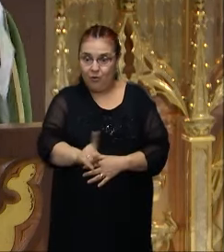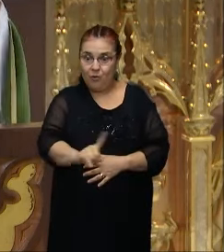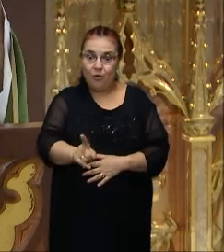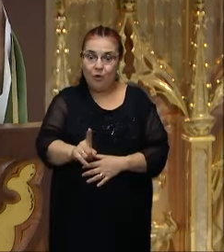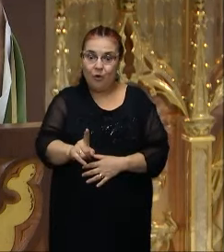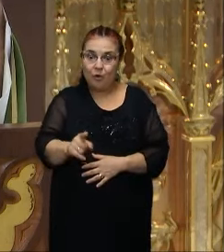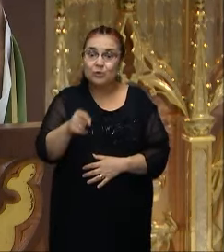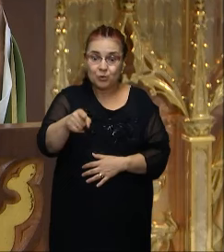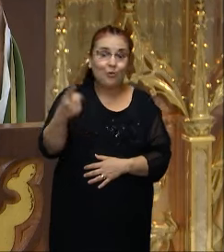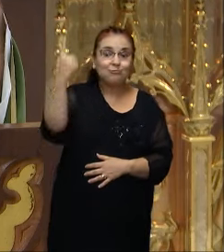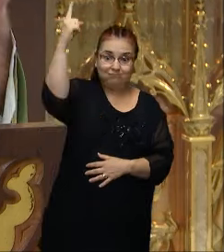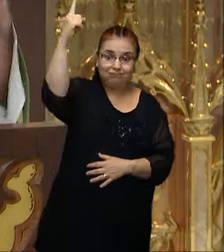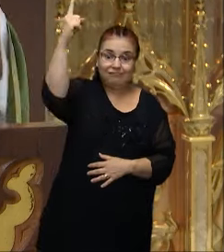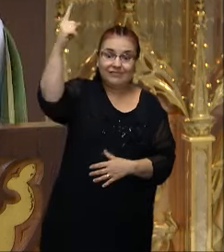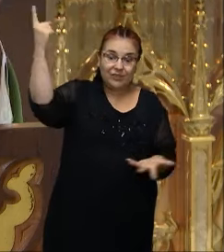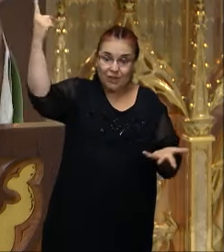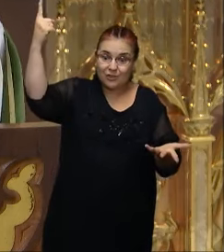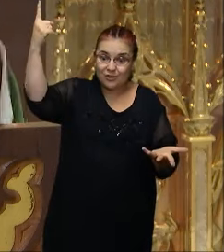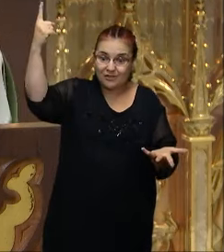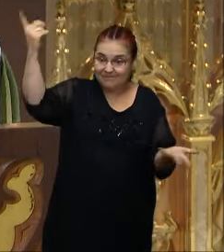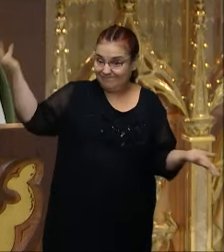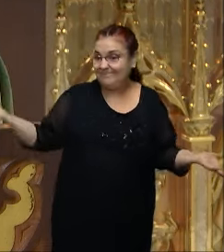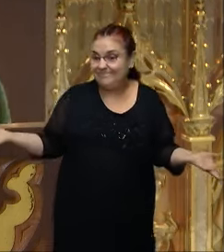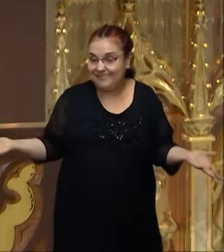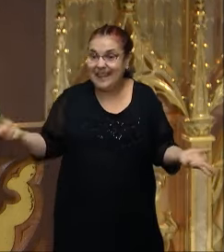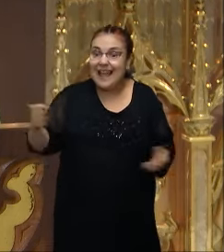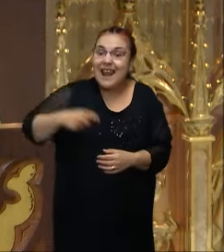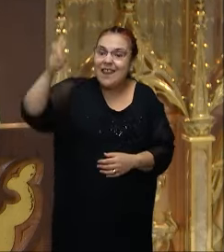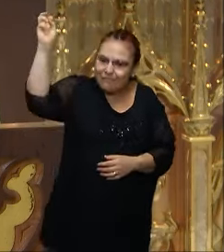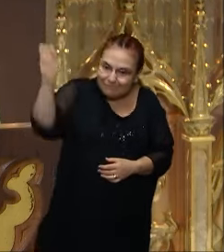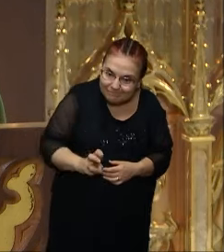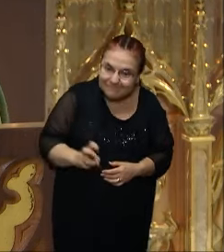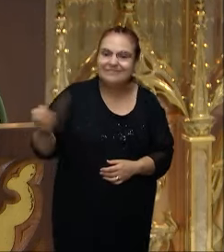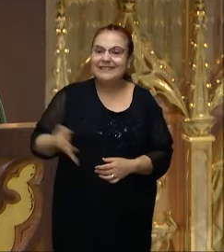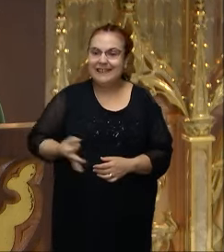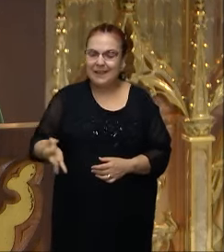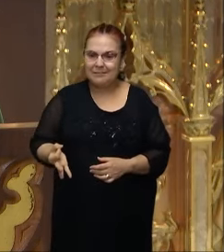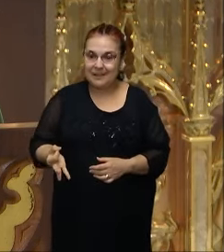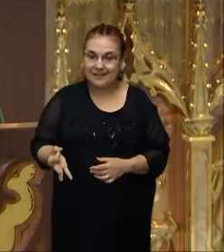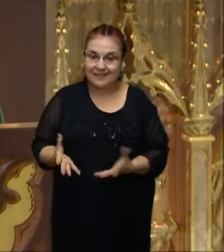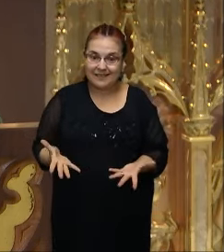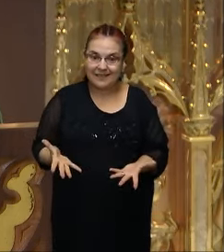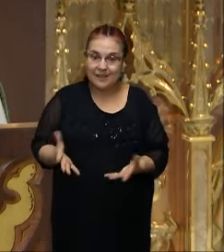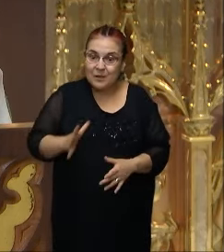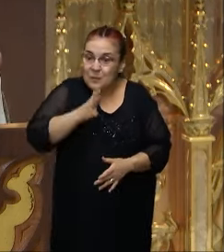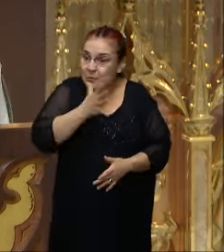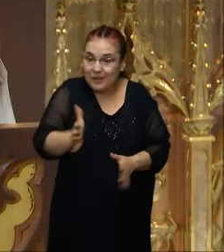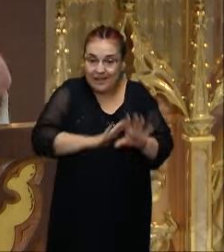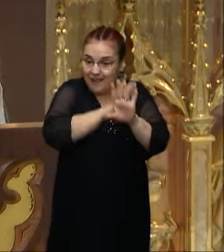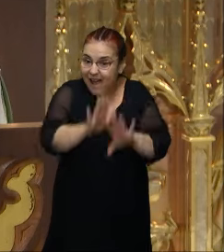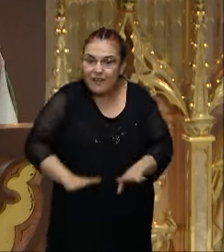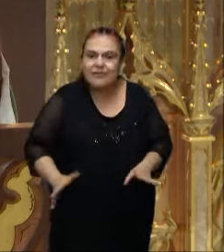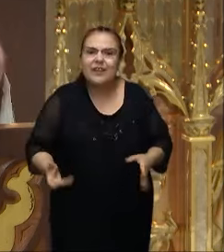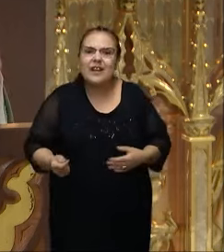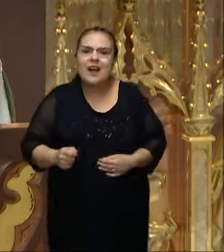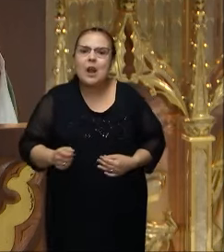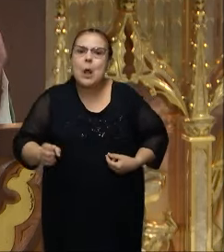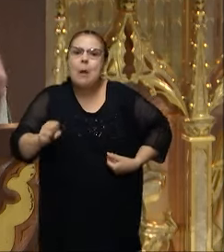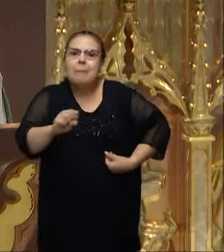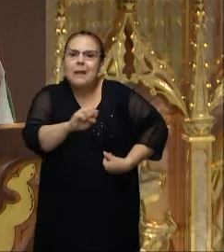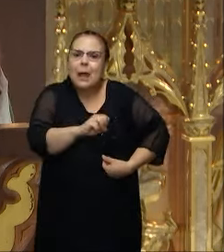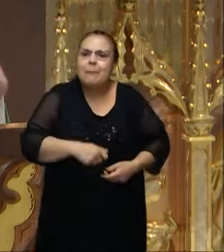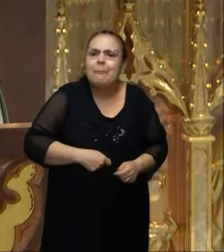señalas a Dios. Es que es Dios el que tiene que venir a ti. Porque si no, al final, no es que Pablo regó,